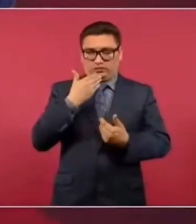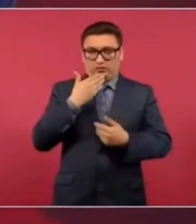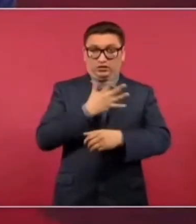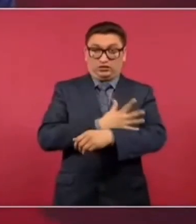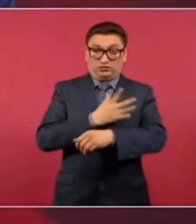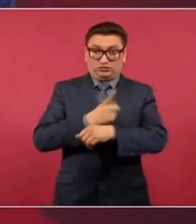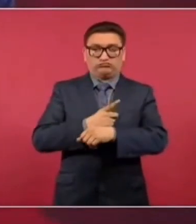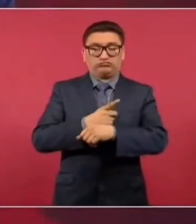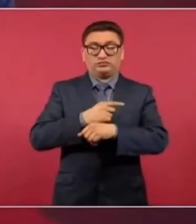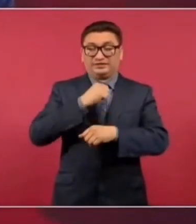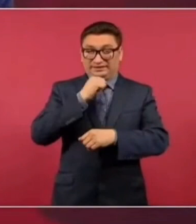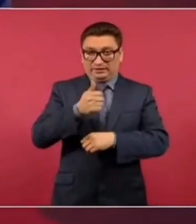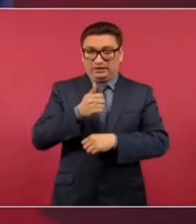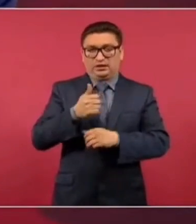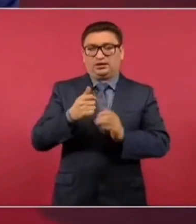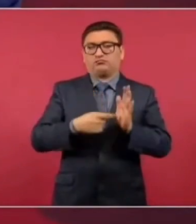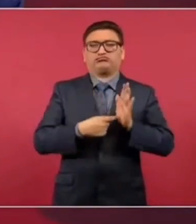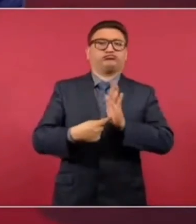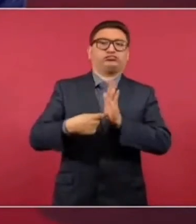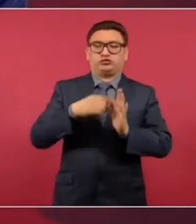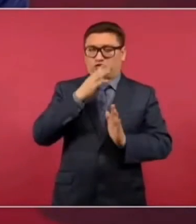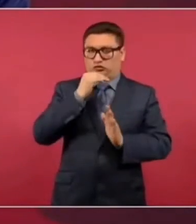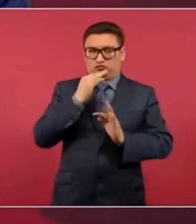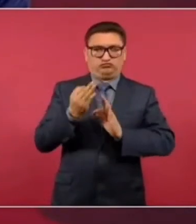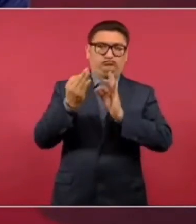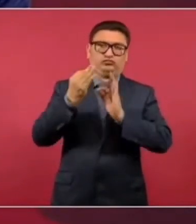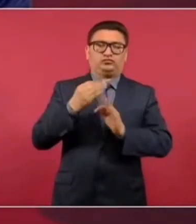deshonesto, no podría